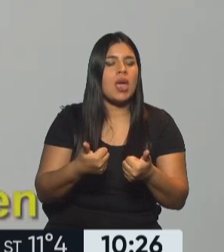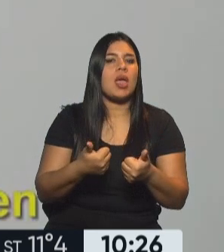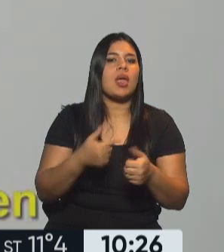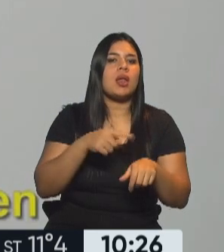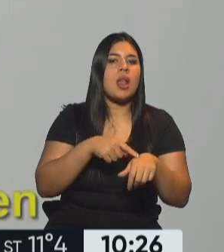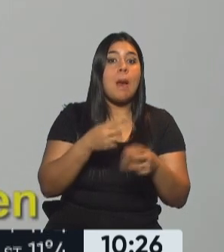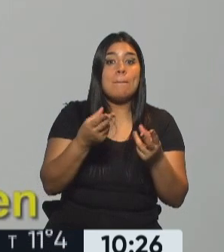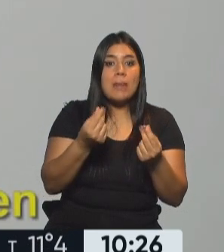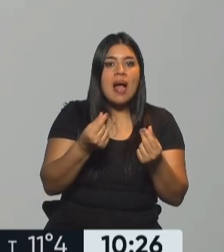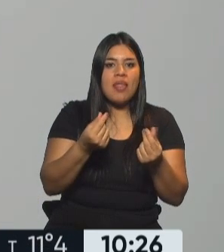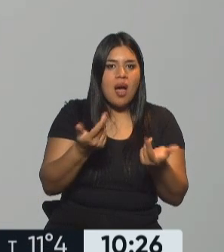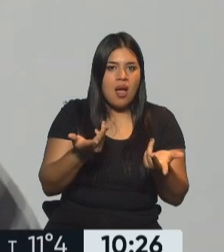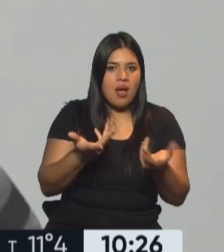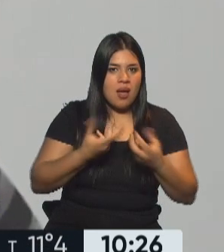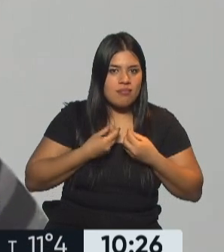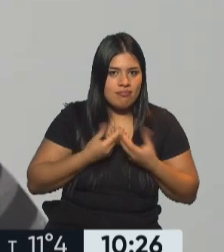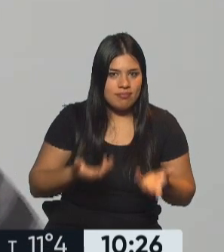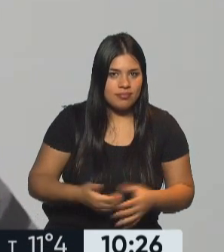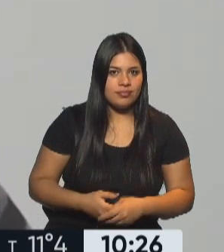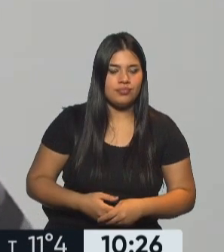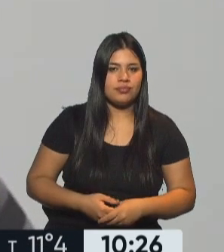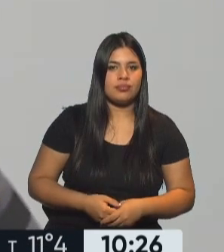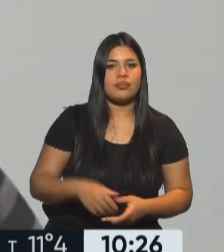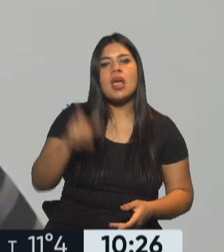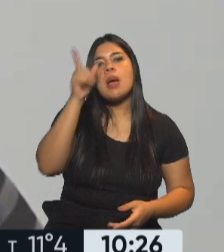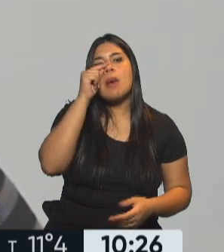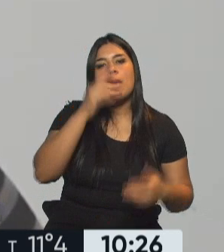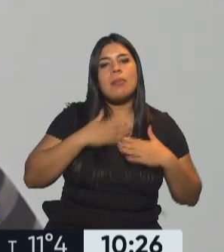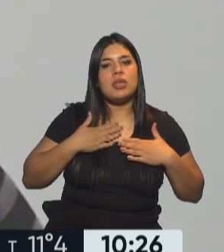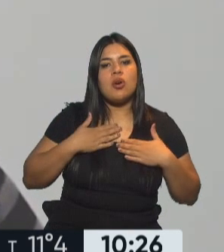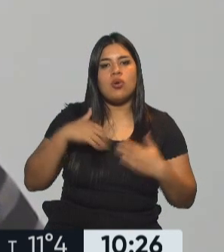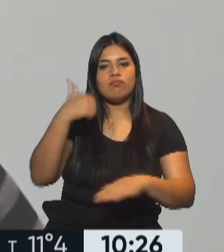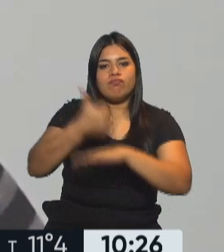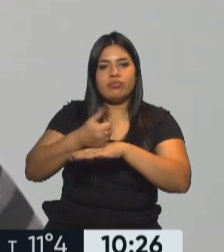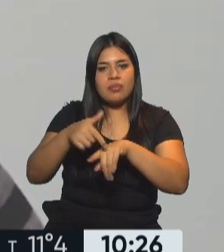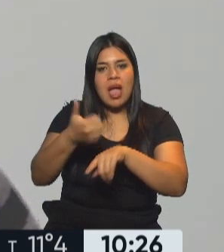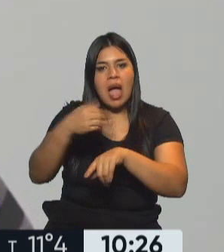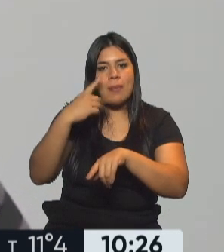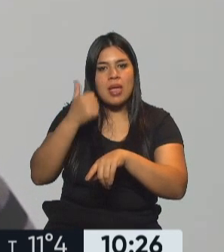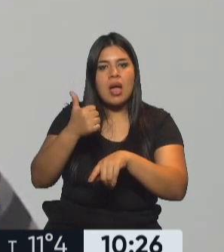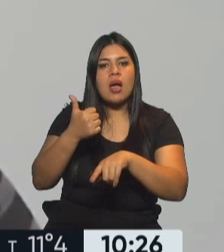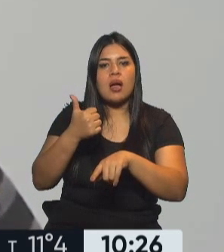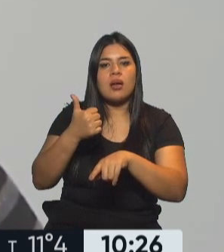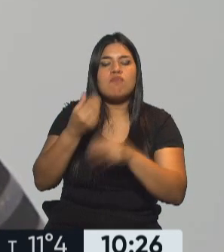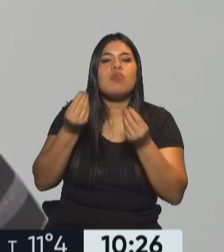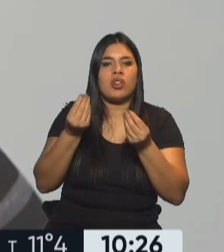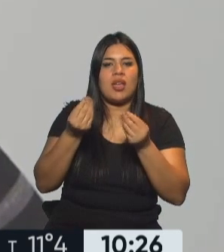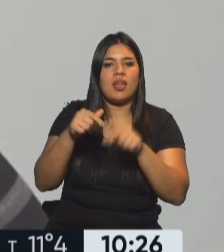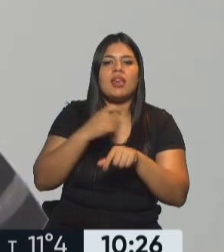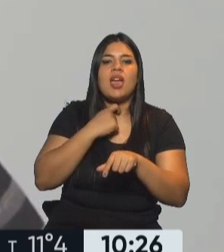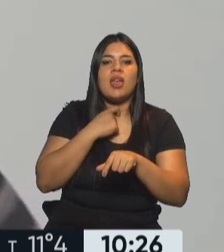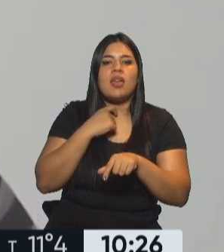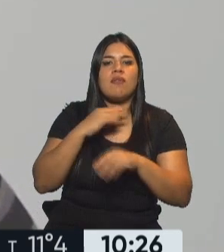plata no se iba a alcanzar. Sí, mi papá estaba en AMIA ese día porque quería lo mejor para nosotros